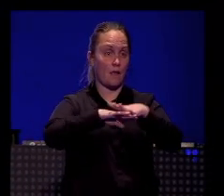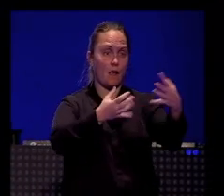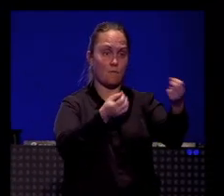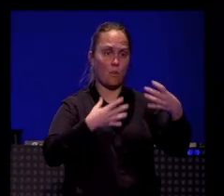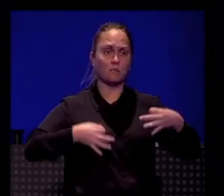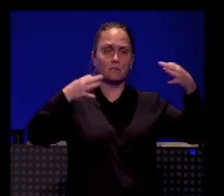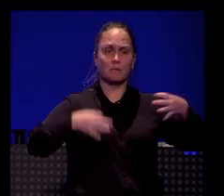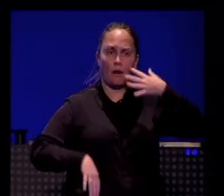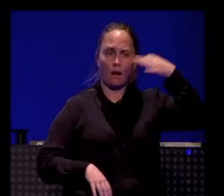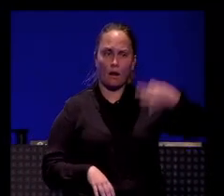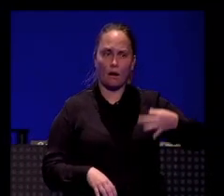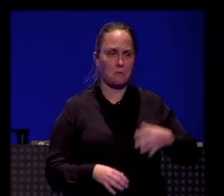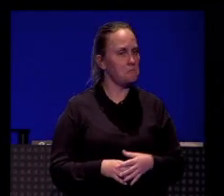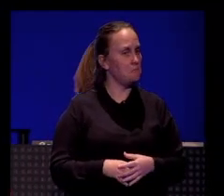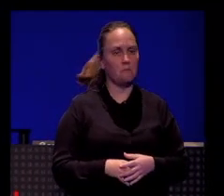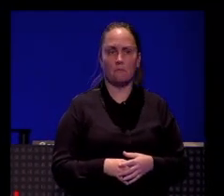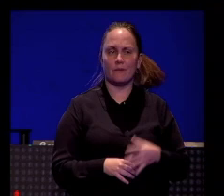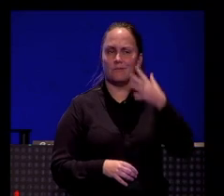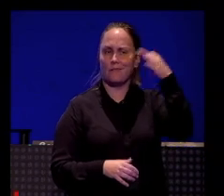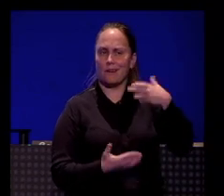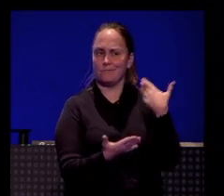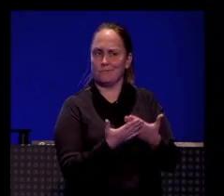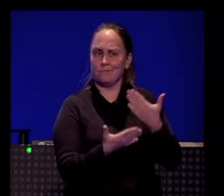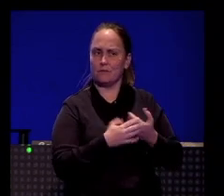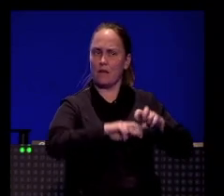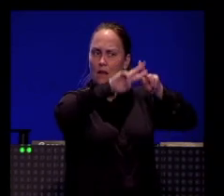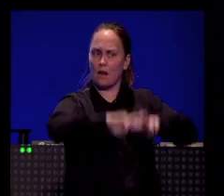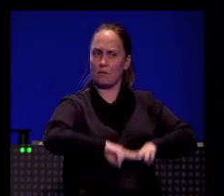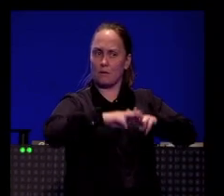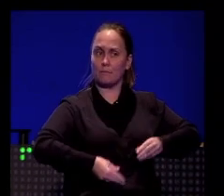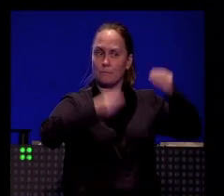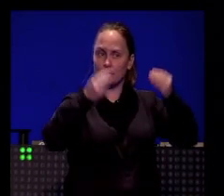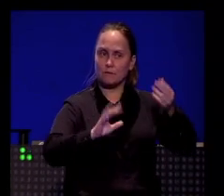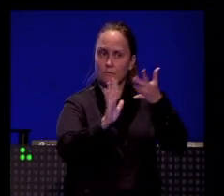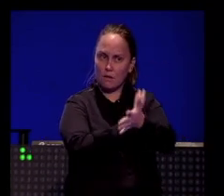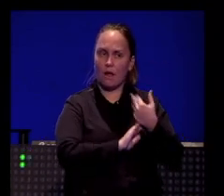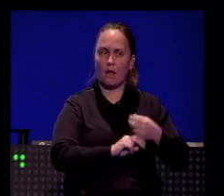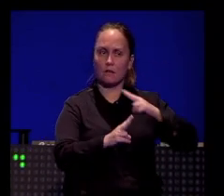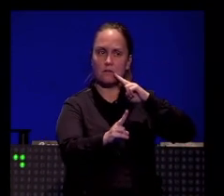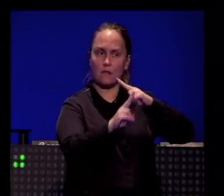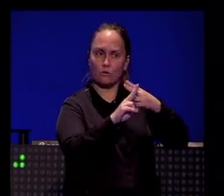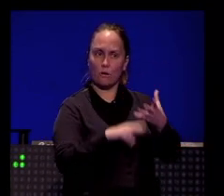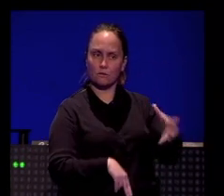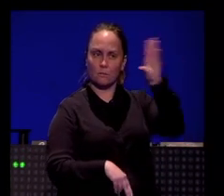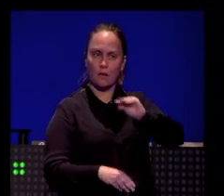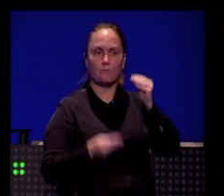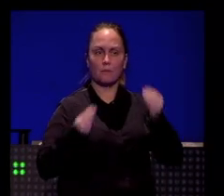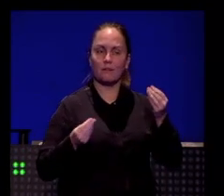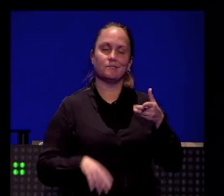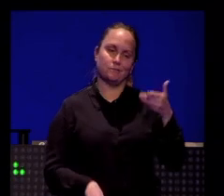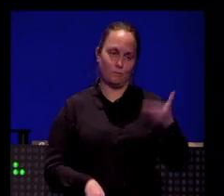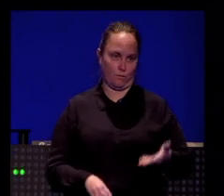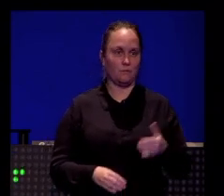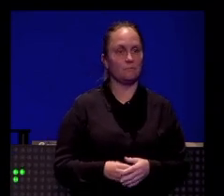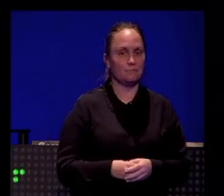verista entonces hay que analizar la veracidad del dato es importante saber interpretarla mal entonces una de las